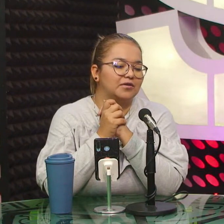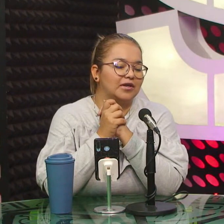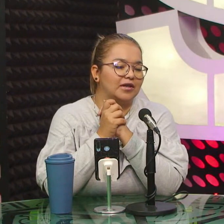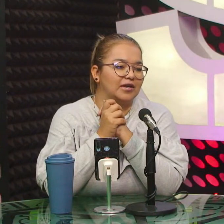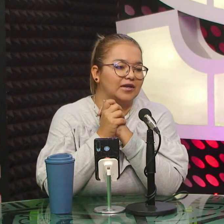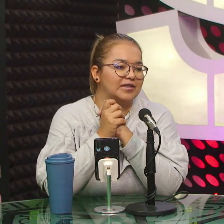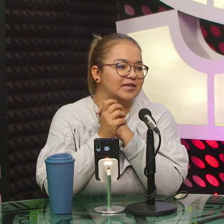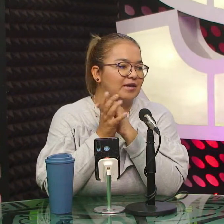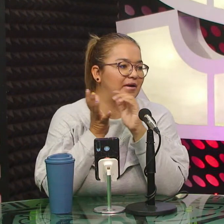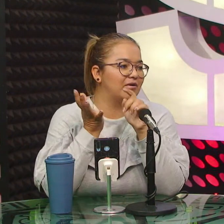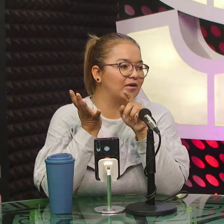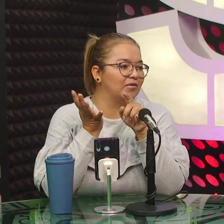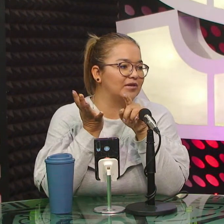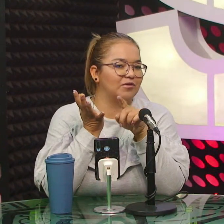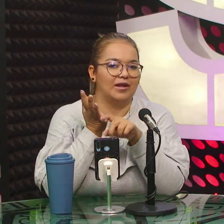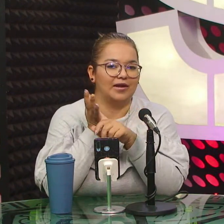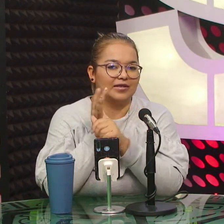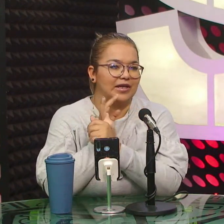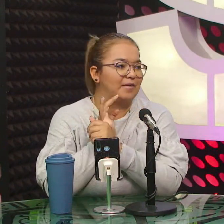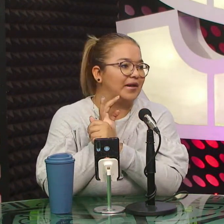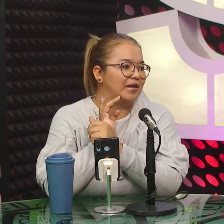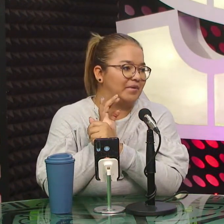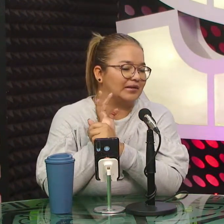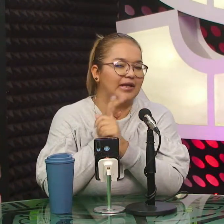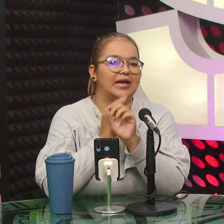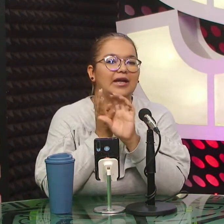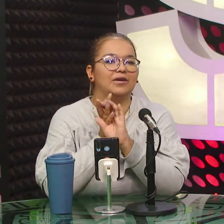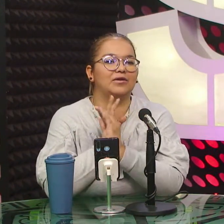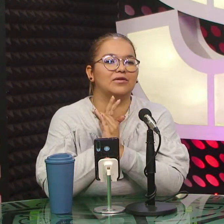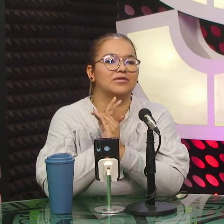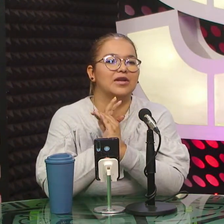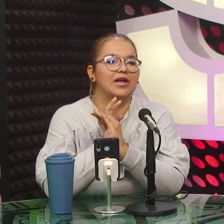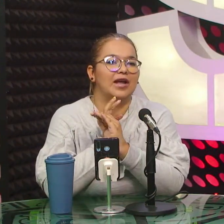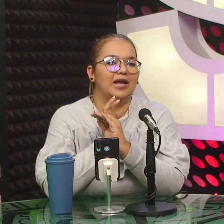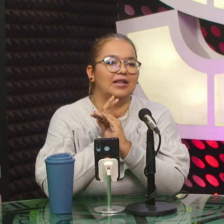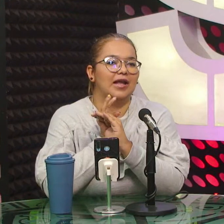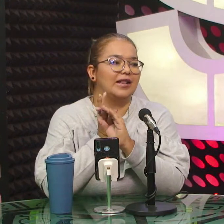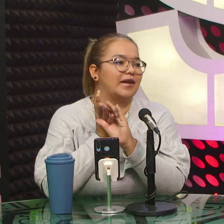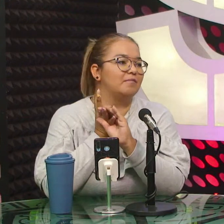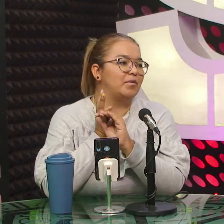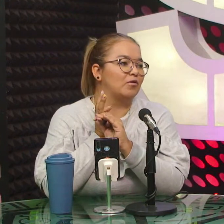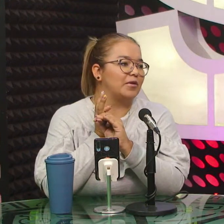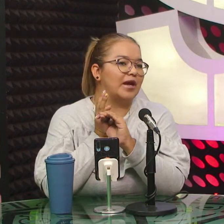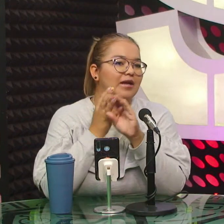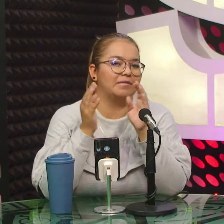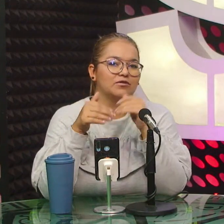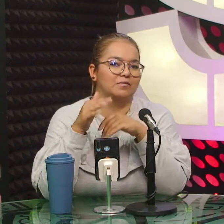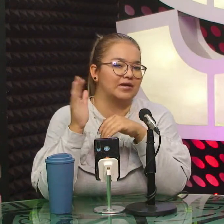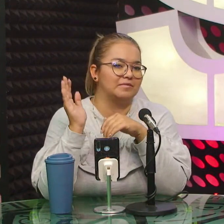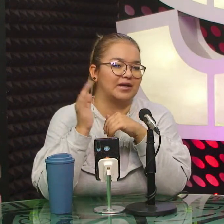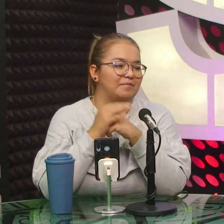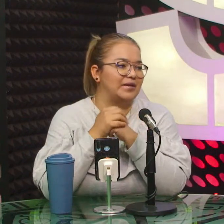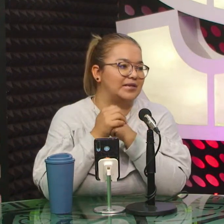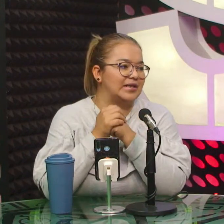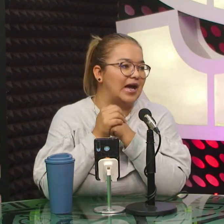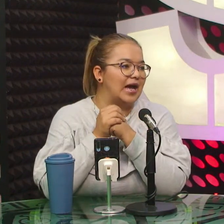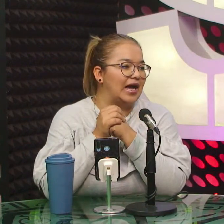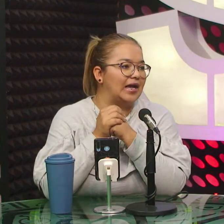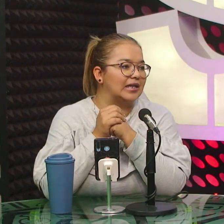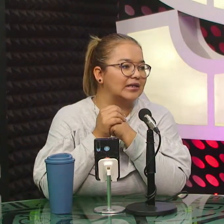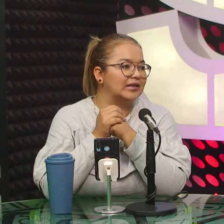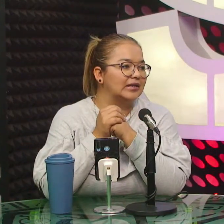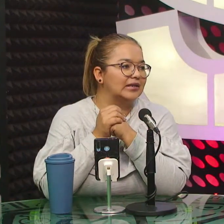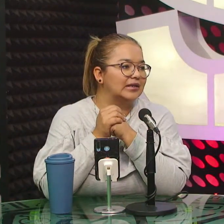fue cierto que se destaparon algunas coladeras en Avenida Plateros. No. El dren pluvial iba a su máxima capacidad. No